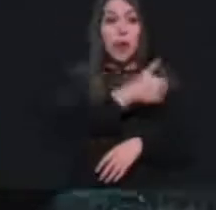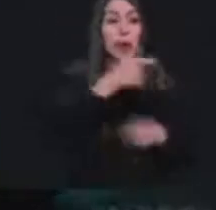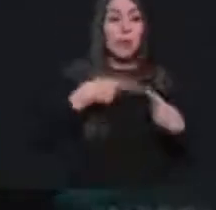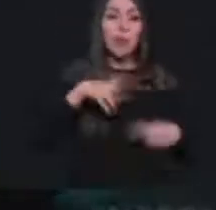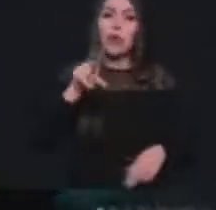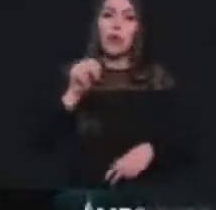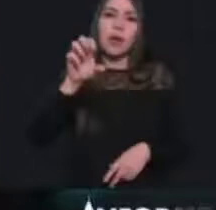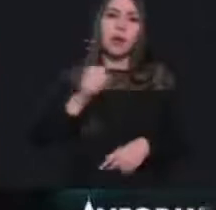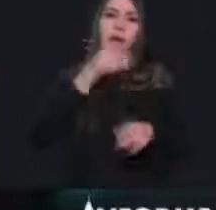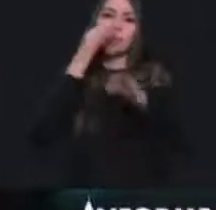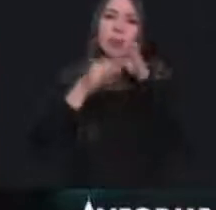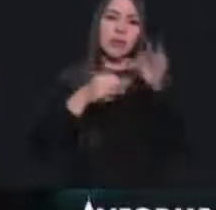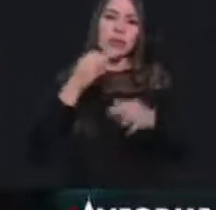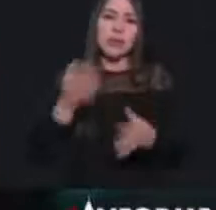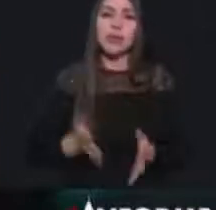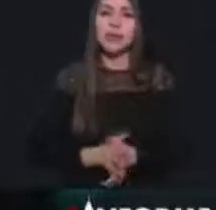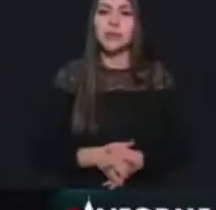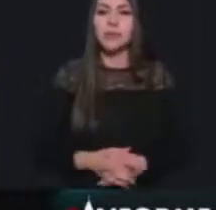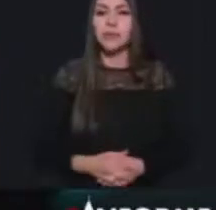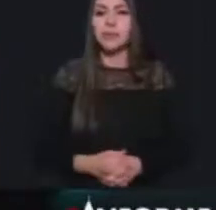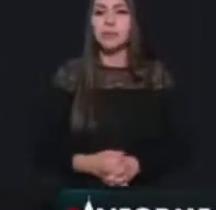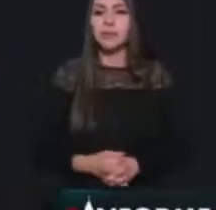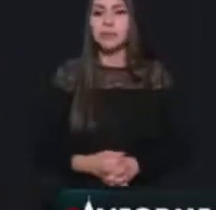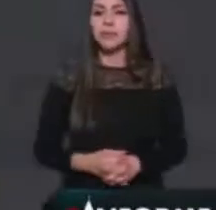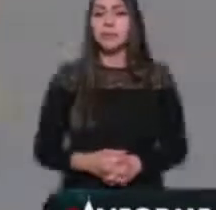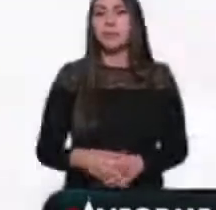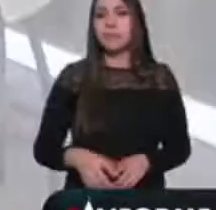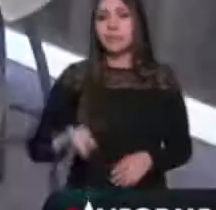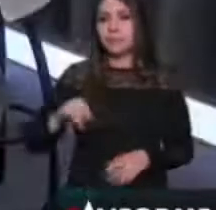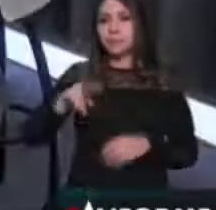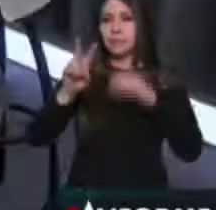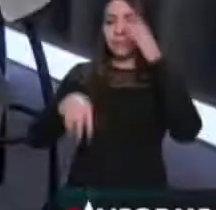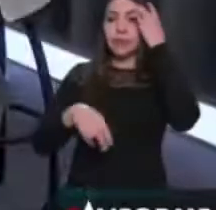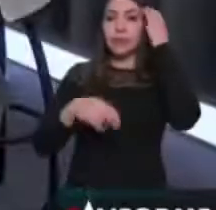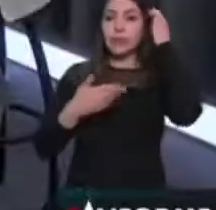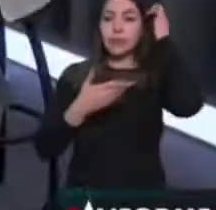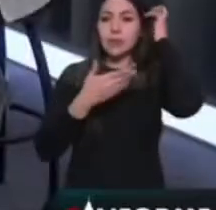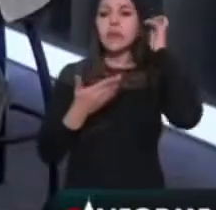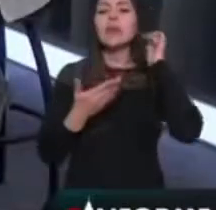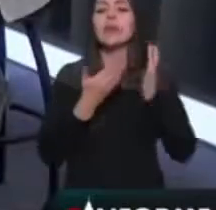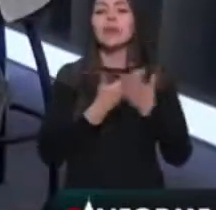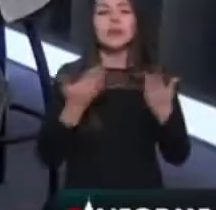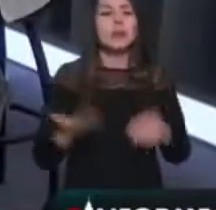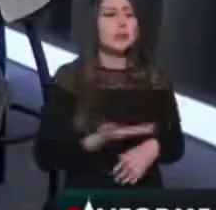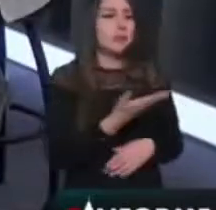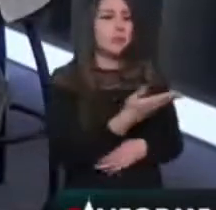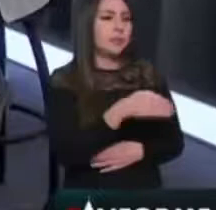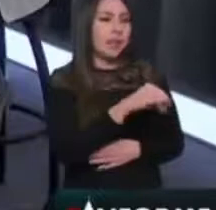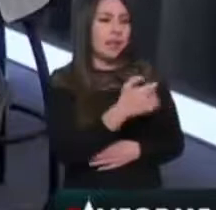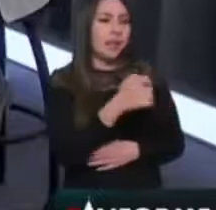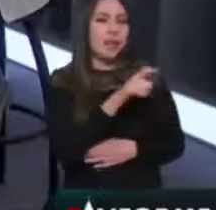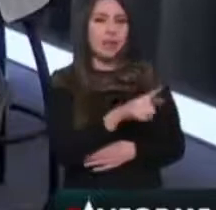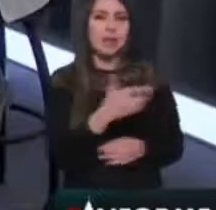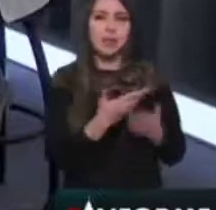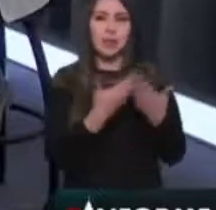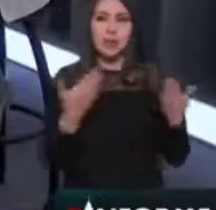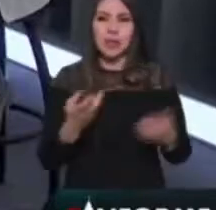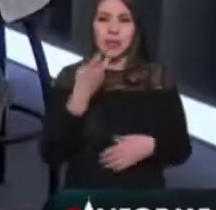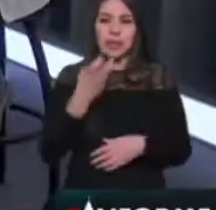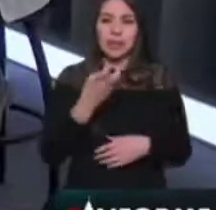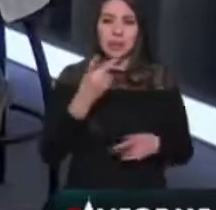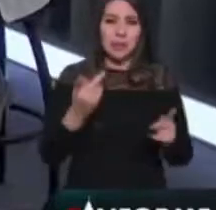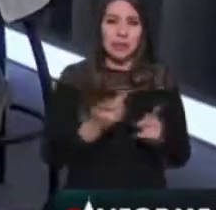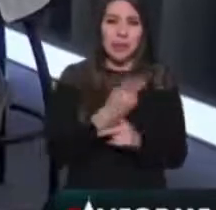Ciertamente. Miguel, pues estamos frente a este fenómeno en donde, en última instancia, la gran víctima es